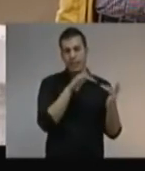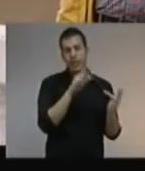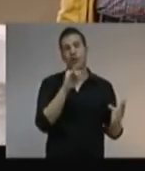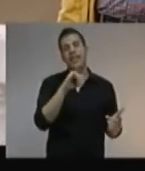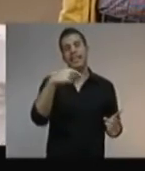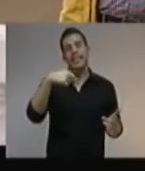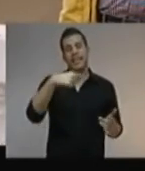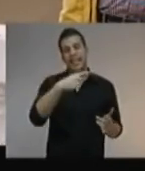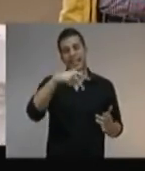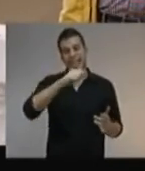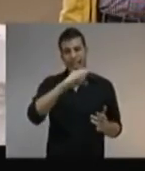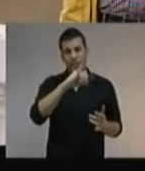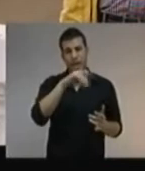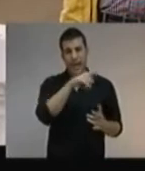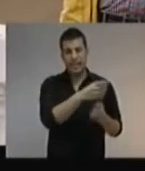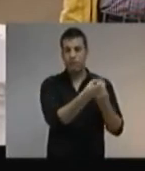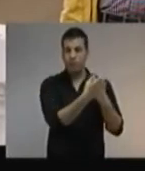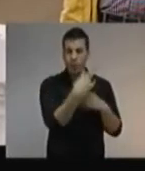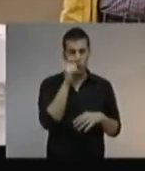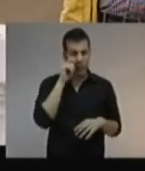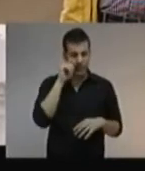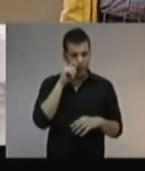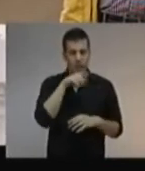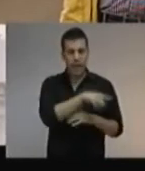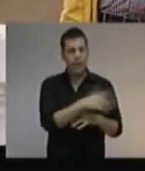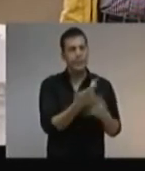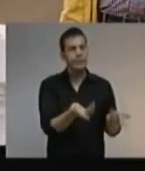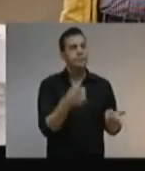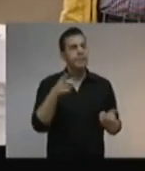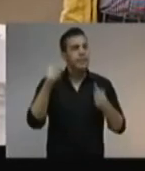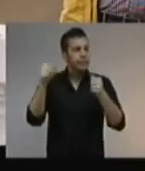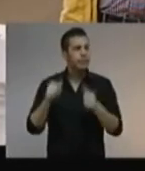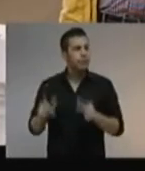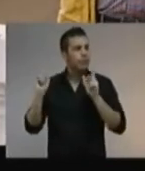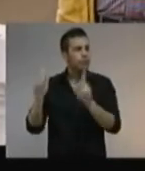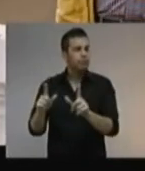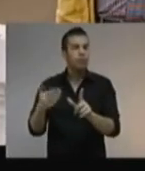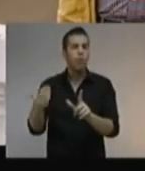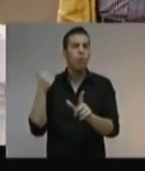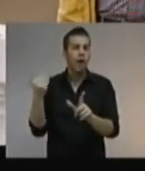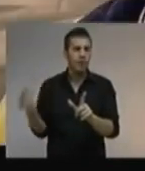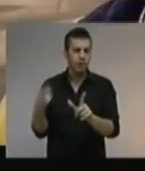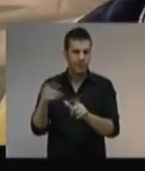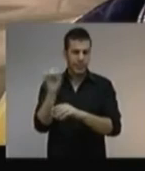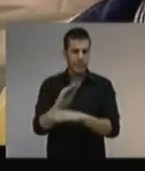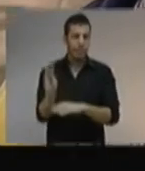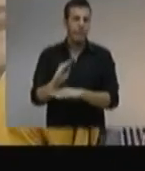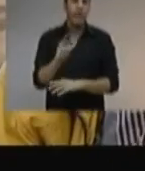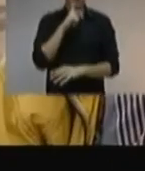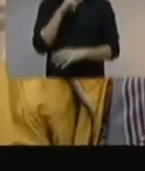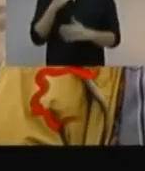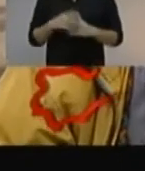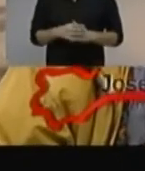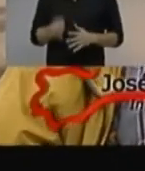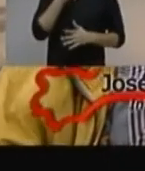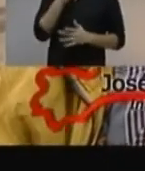informador turístico. Y en primer lugar, ¿cuándo esta reserva recibe este título? ¿Cómo se protege y en qué consiste exactamente?